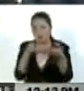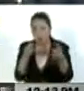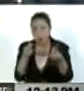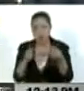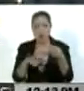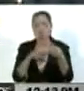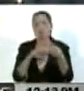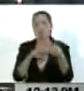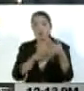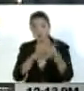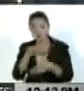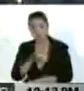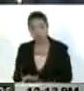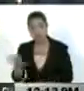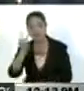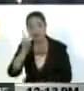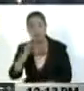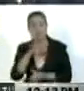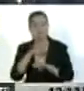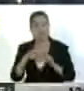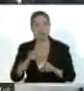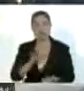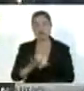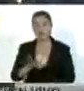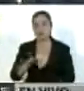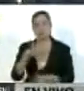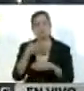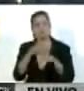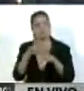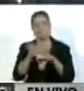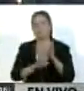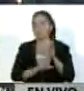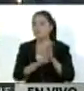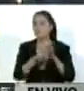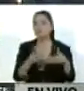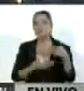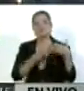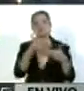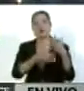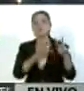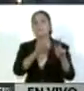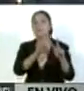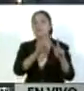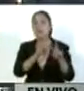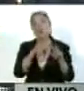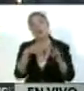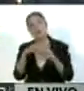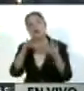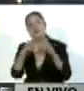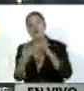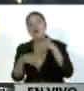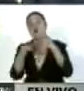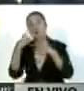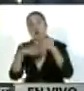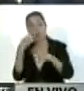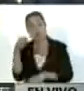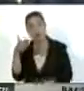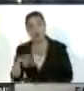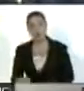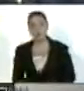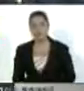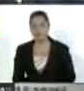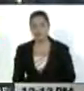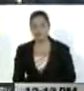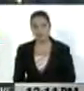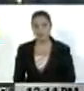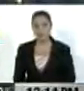de nuestra patria. Y aún así hemos visto avanzar la Gran Misión Vivienda Venezuela y la Gran Misión Barrio Nuevo, Barrio Tricolor.